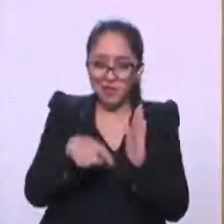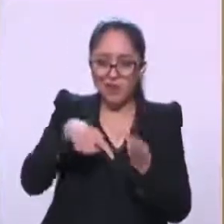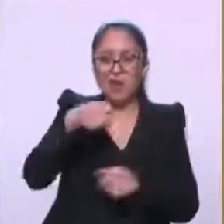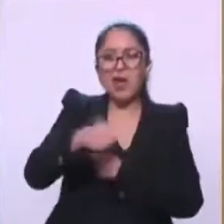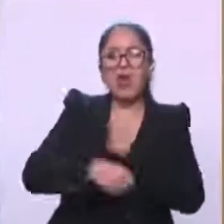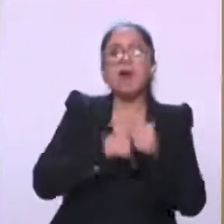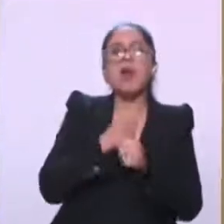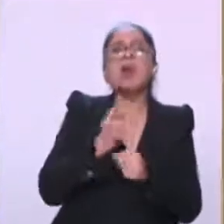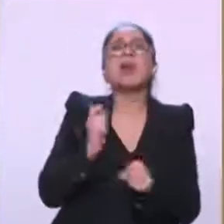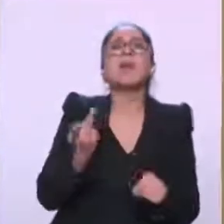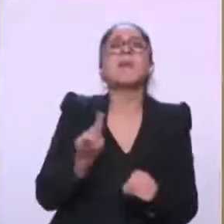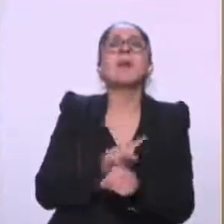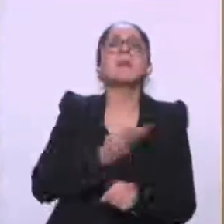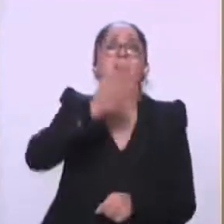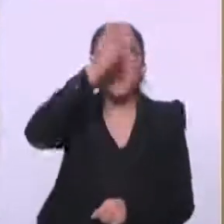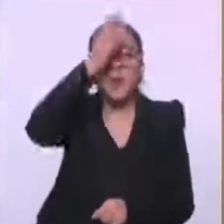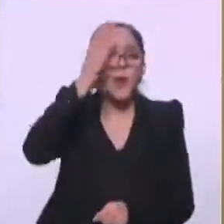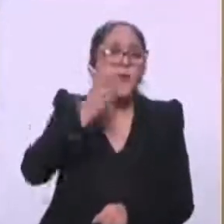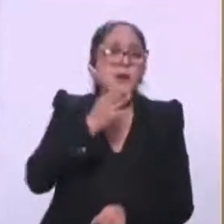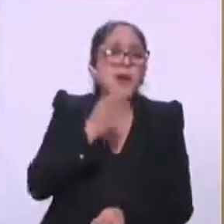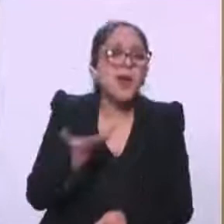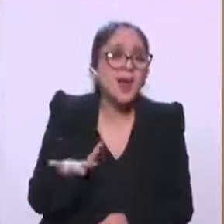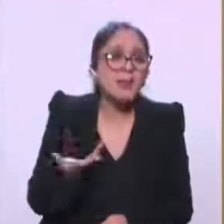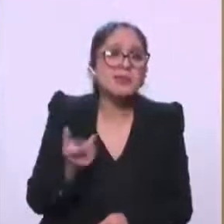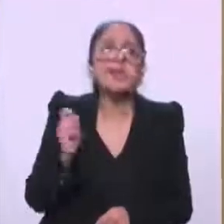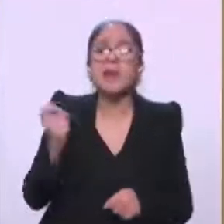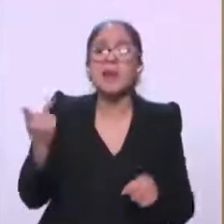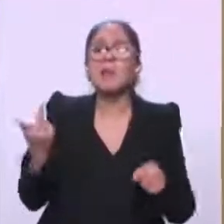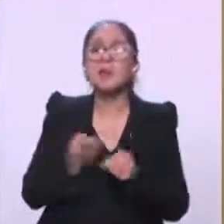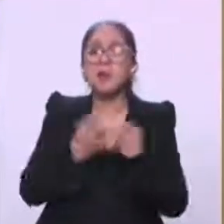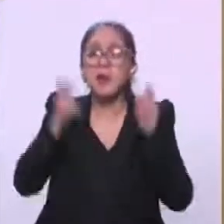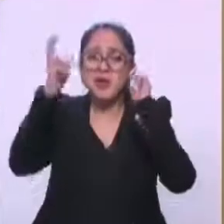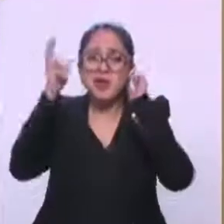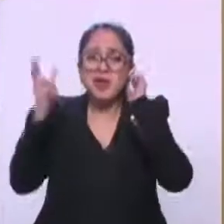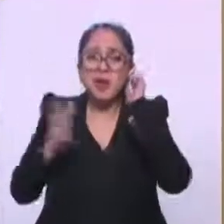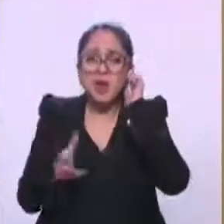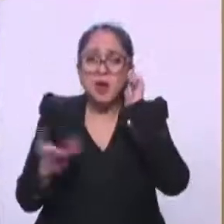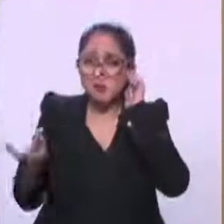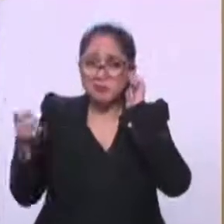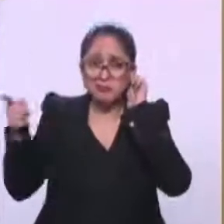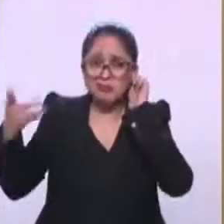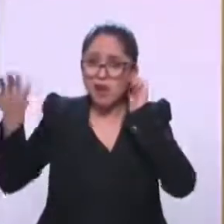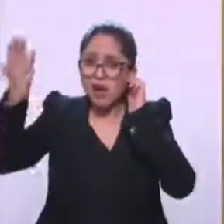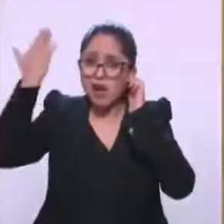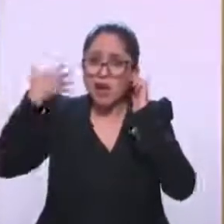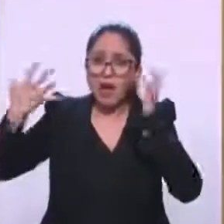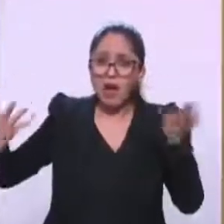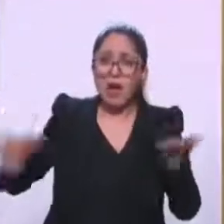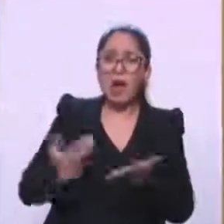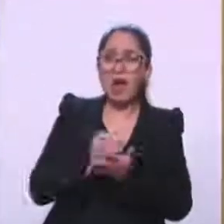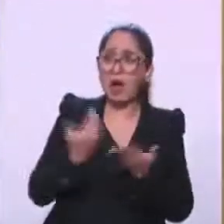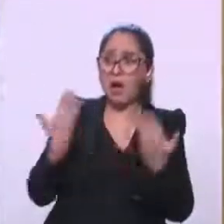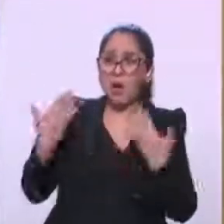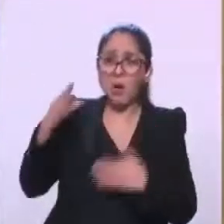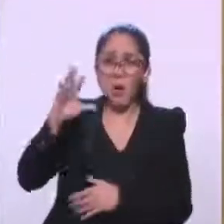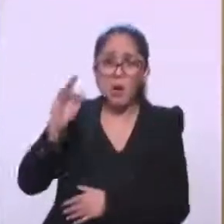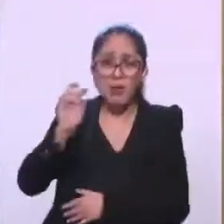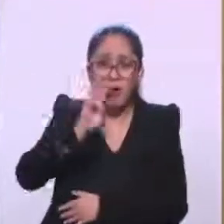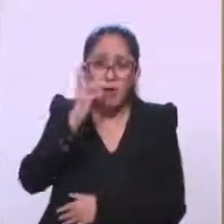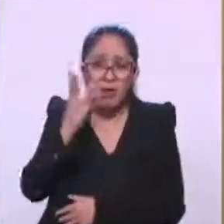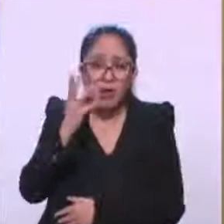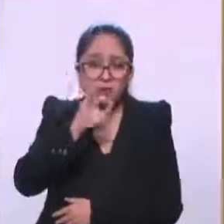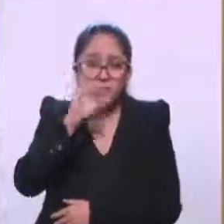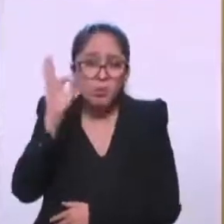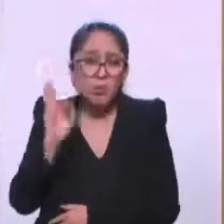pasó en Hidalgo y díganme si Morena ganó el 43% que se había medido a nivel nacional. Pero Francisco,